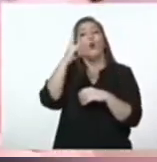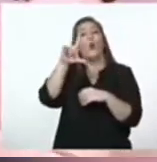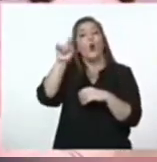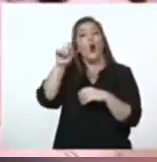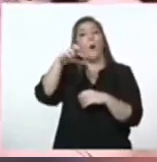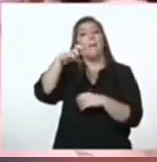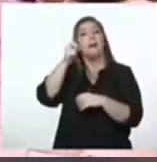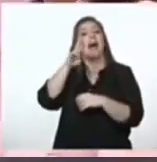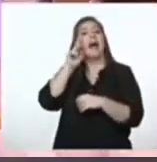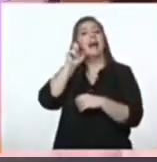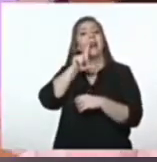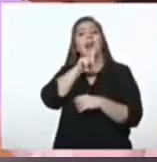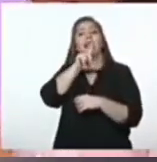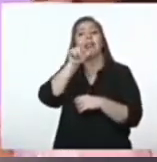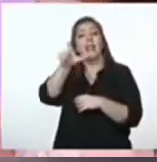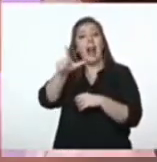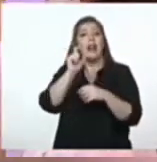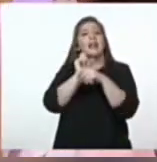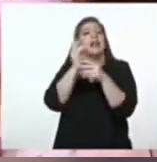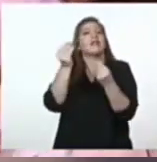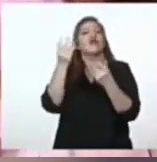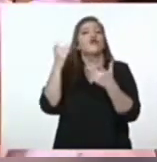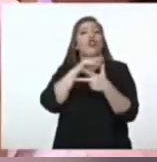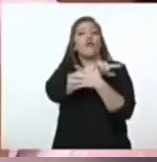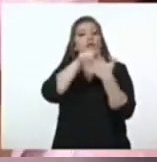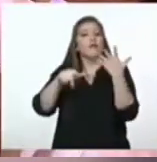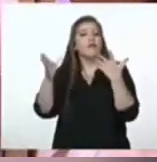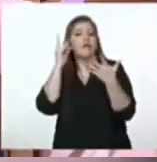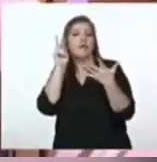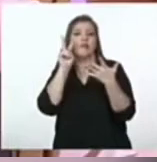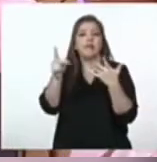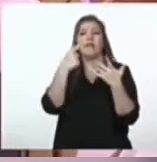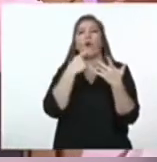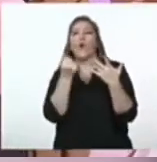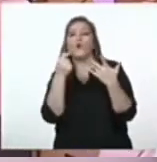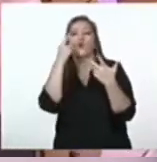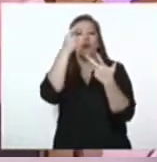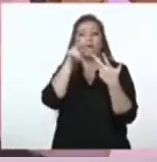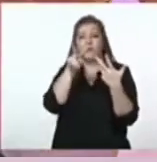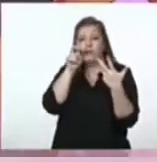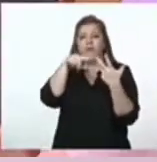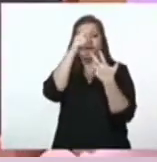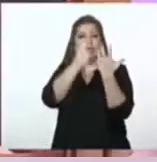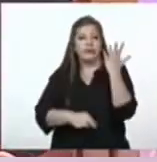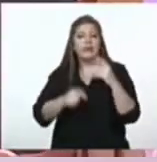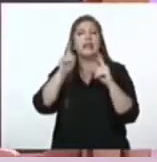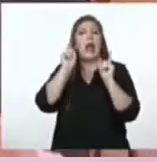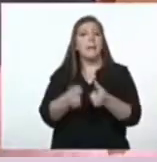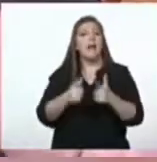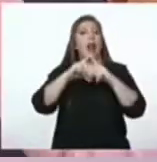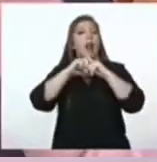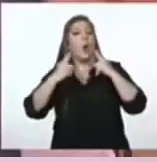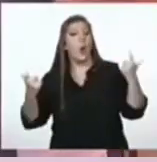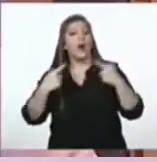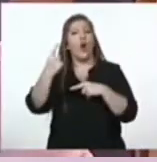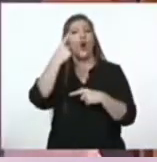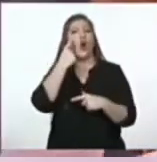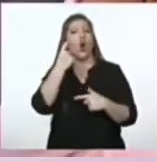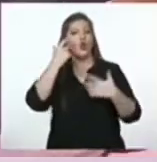va a procesar más bien todo lo que viene de los sentidos, ¿sí? Va también a estar relacionado con el lenguaje, con la conciencia corporal, es